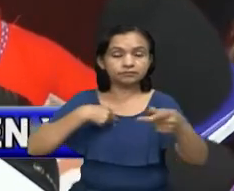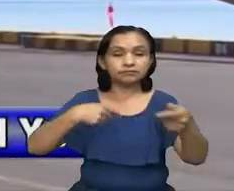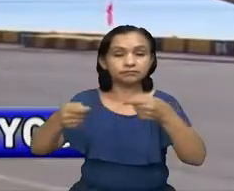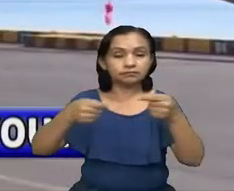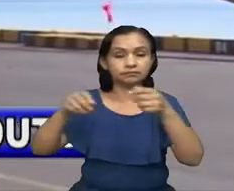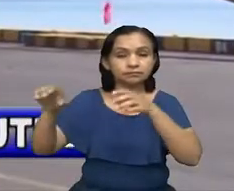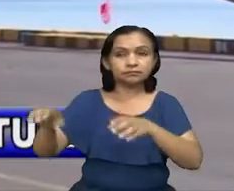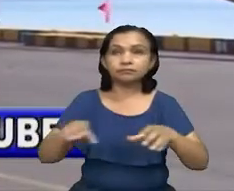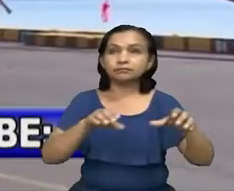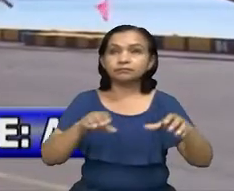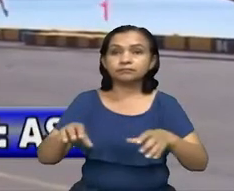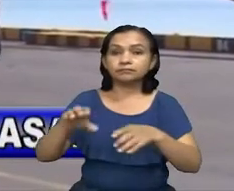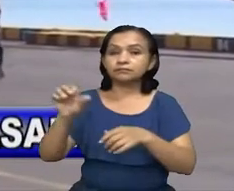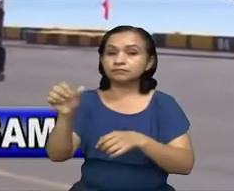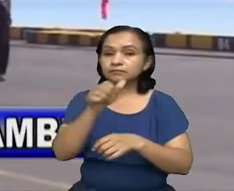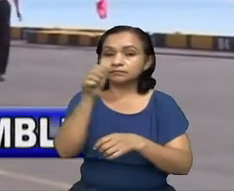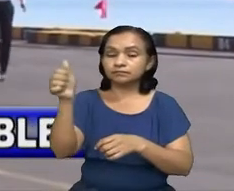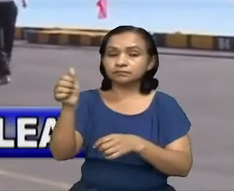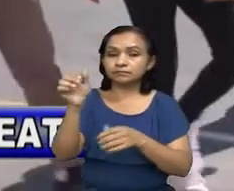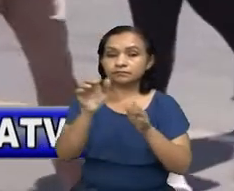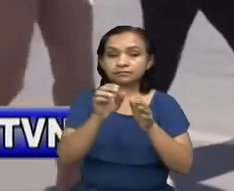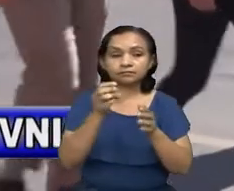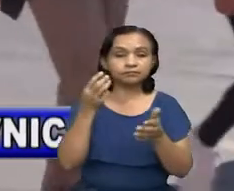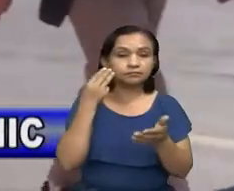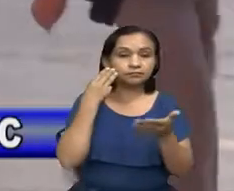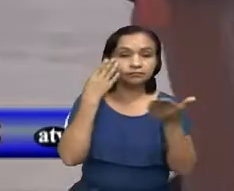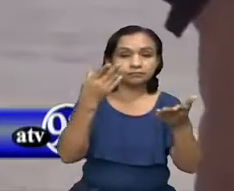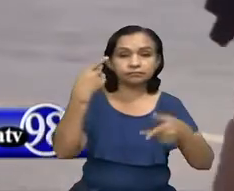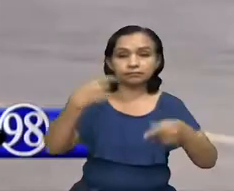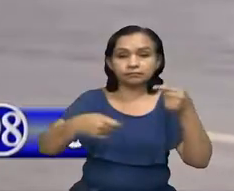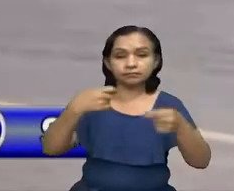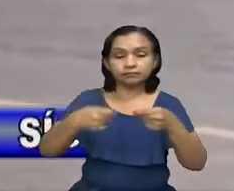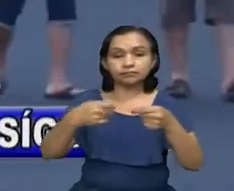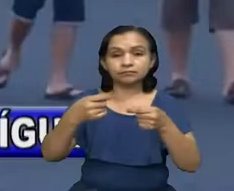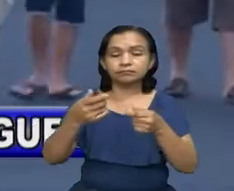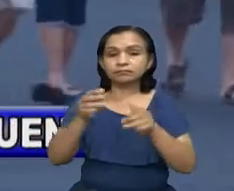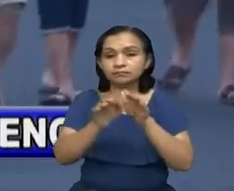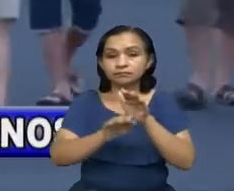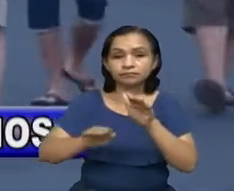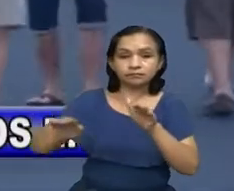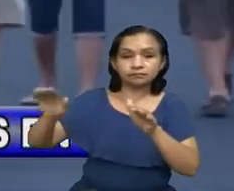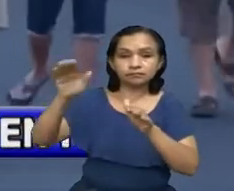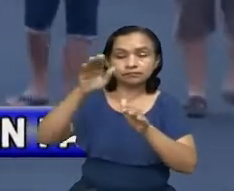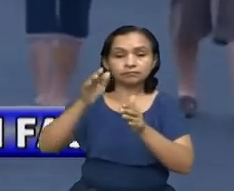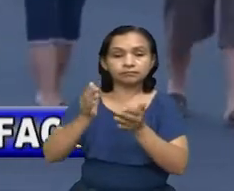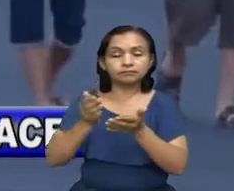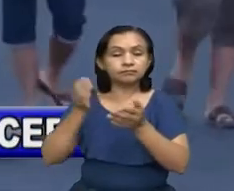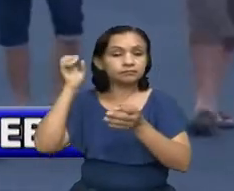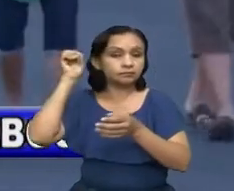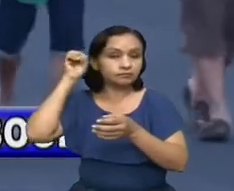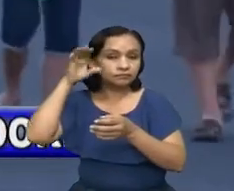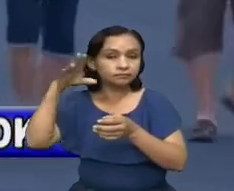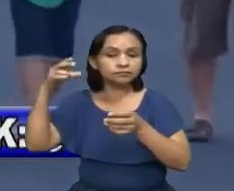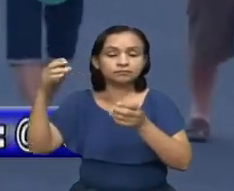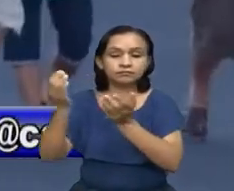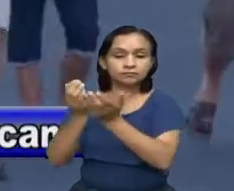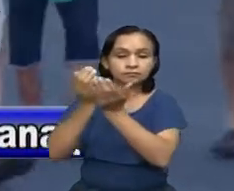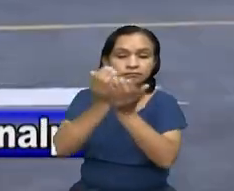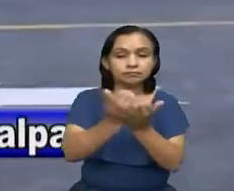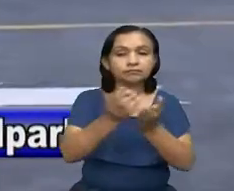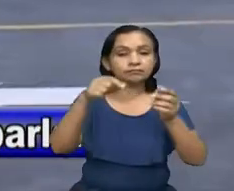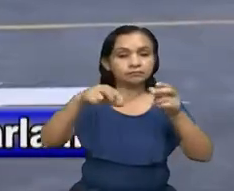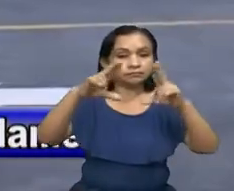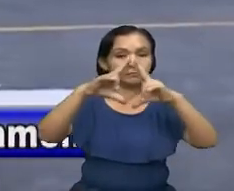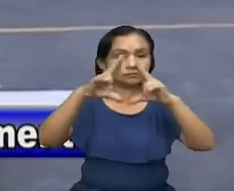actividad. Por otro lado, entre mayo y septiembre de este año han aumentado el ingreso de turistas que llegan a nuestro país